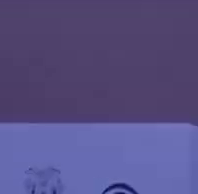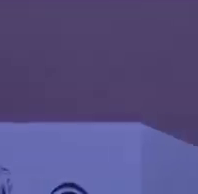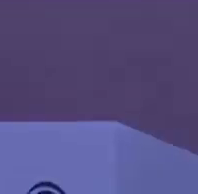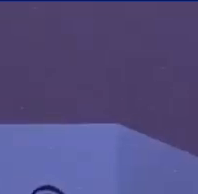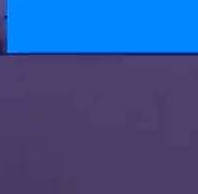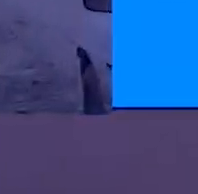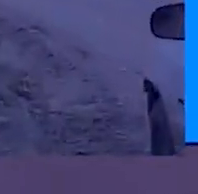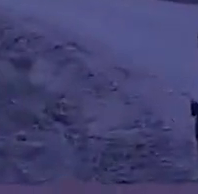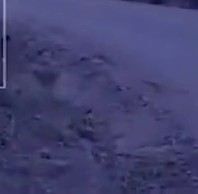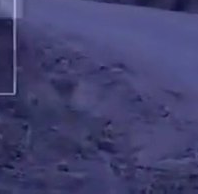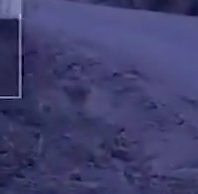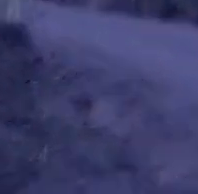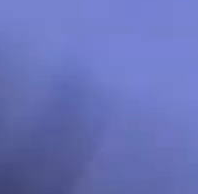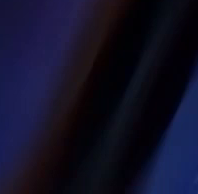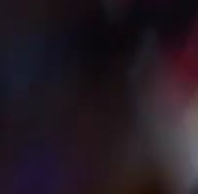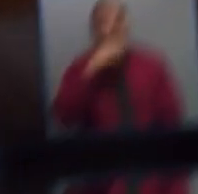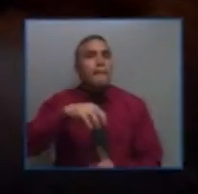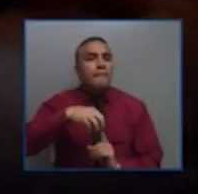Resumen Semanal.